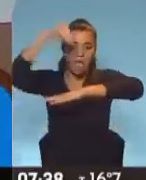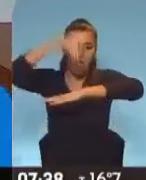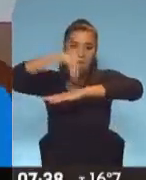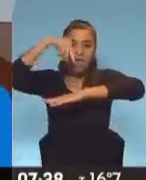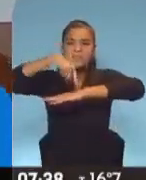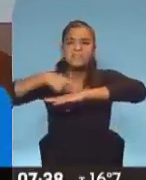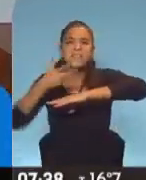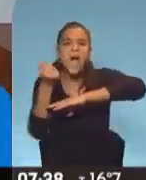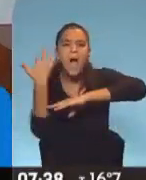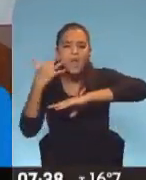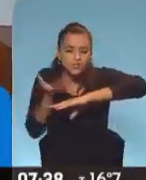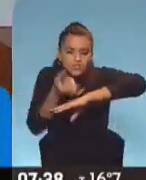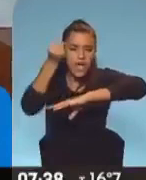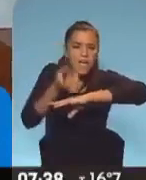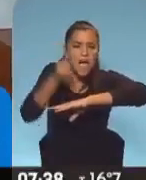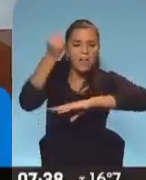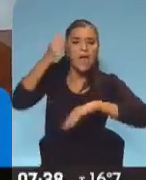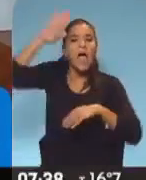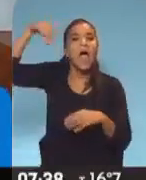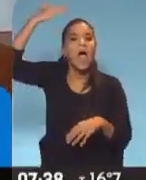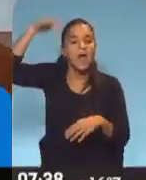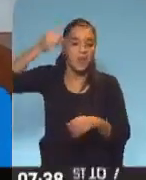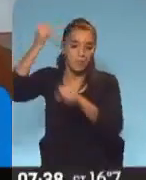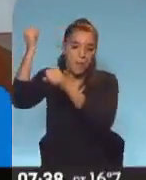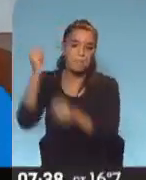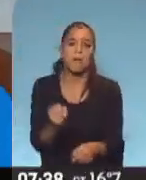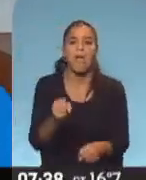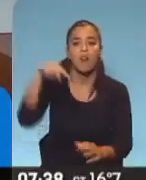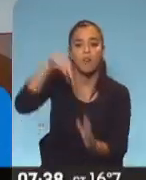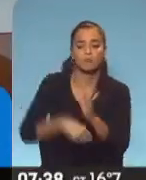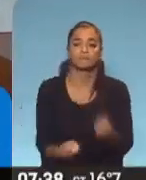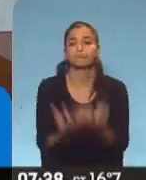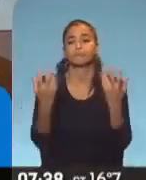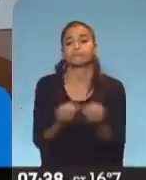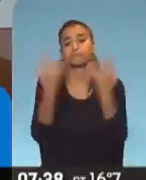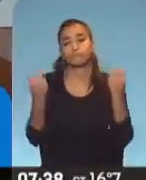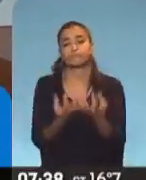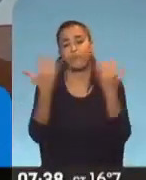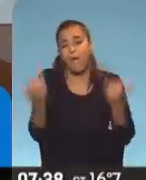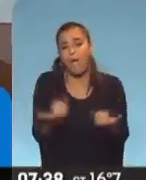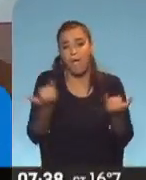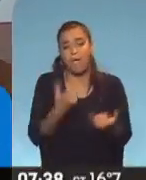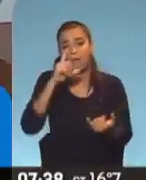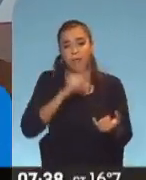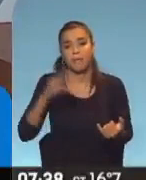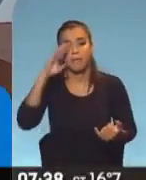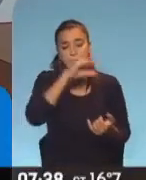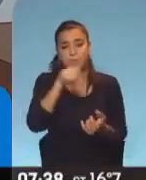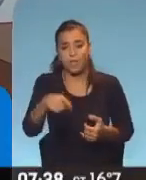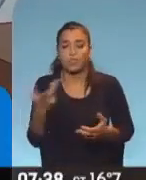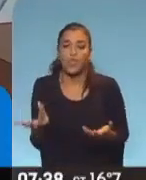caro de sacar. No es lo mismo en Arabia Saudita, vos metés un palo de escoba en el suelo y sale petróleo. Claro. Entonces, es el llamado no